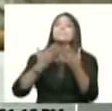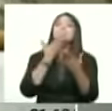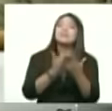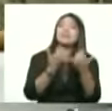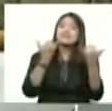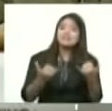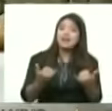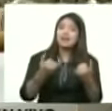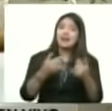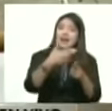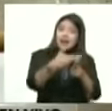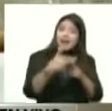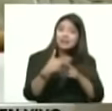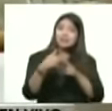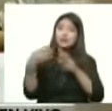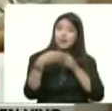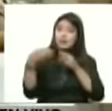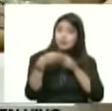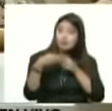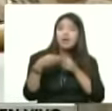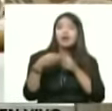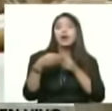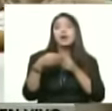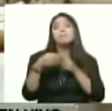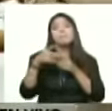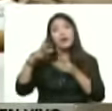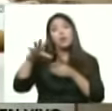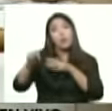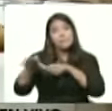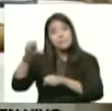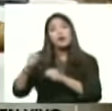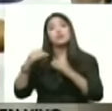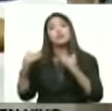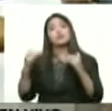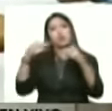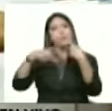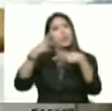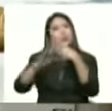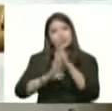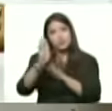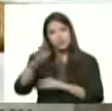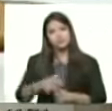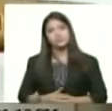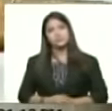activación de líneas de crédito en divisas, a ser honradas en divisas, que permitan mantener los niveles de producción.